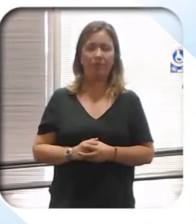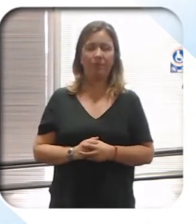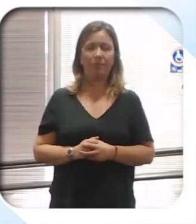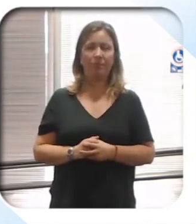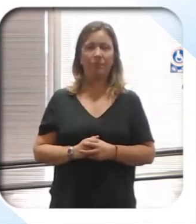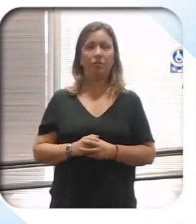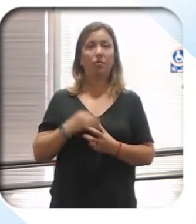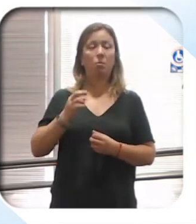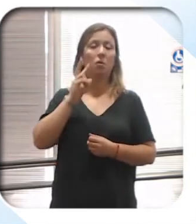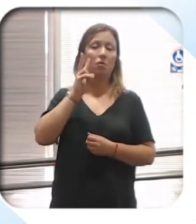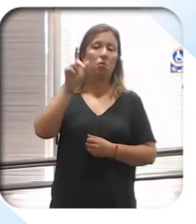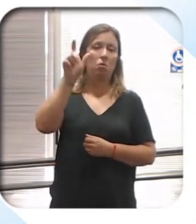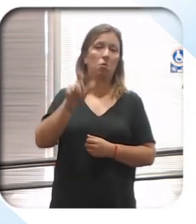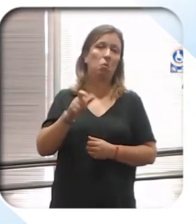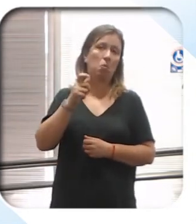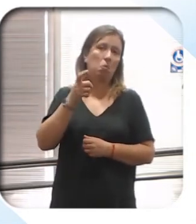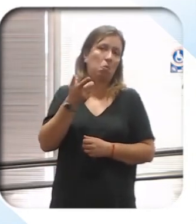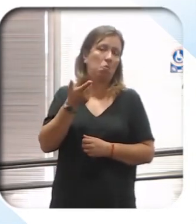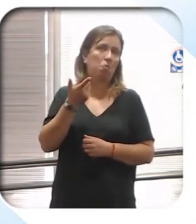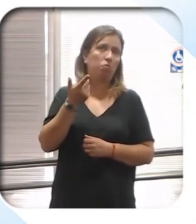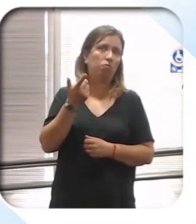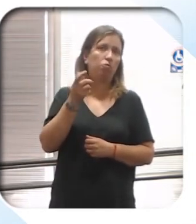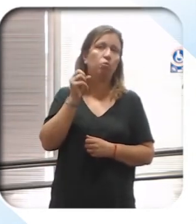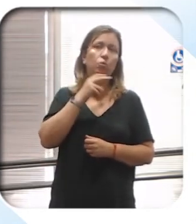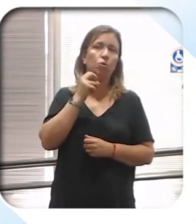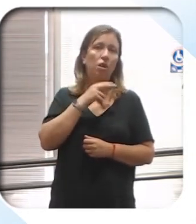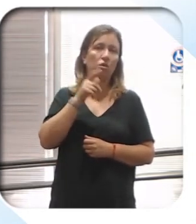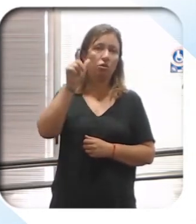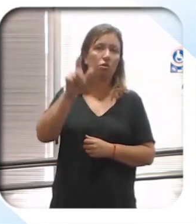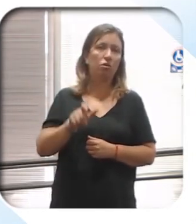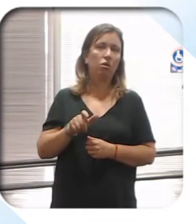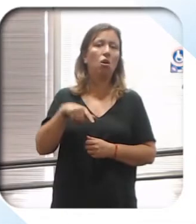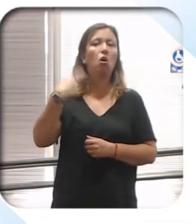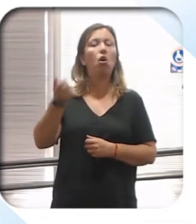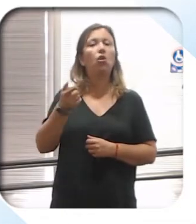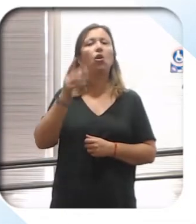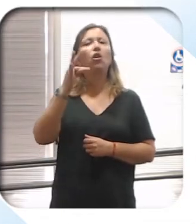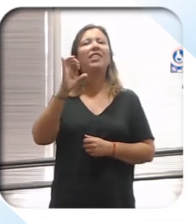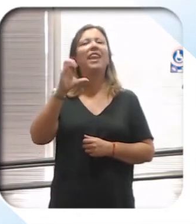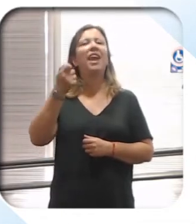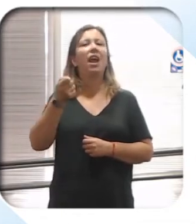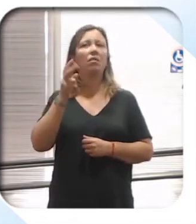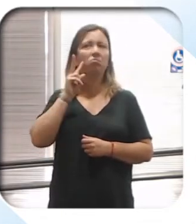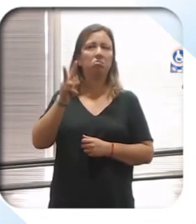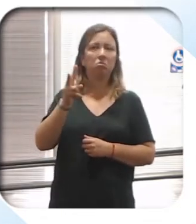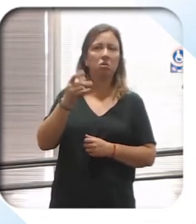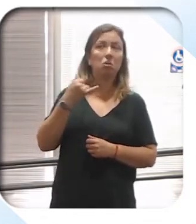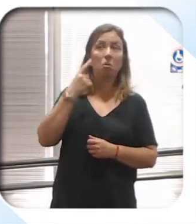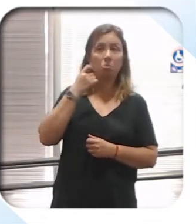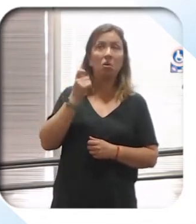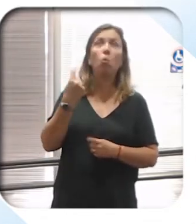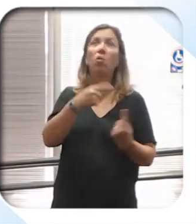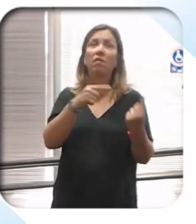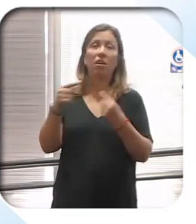Vimos un chico, podríamos decir, un chico y un chico con TEA. ¿Hay alguna diferencia?